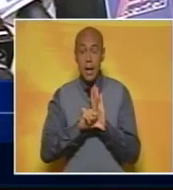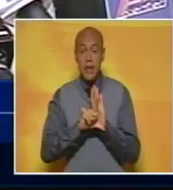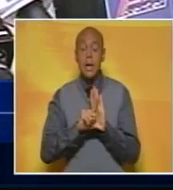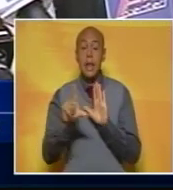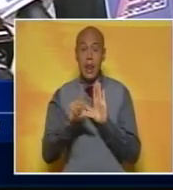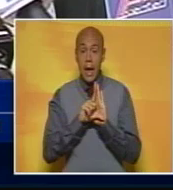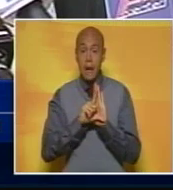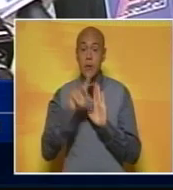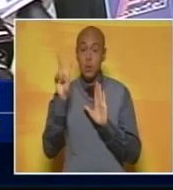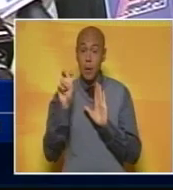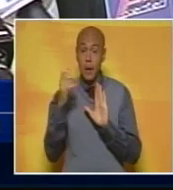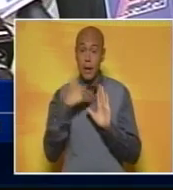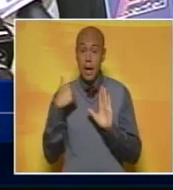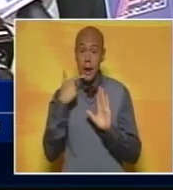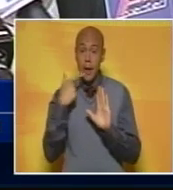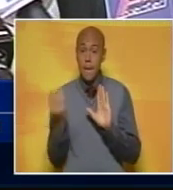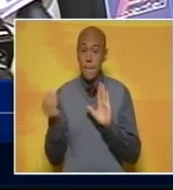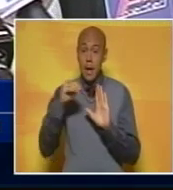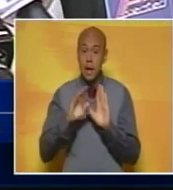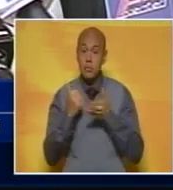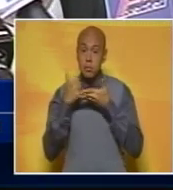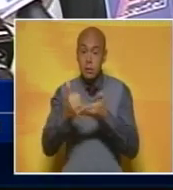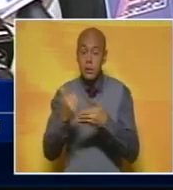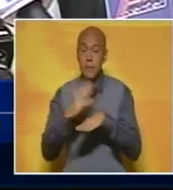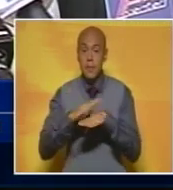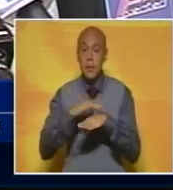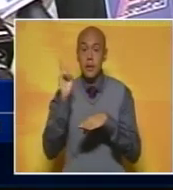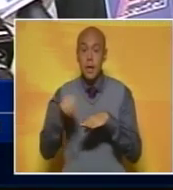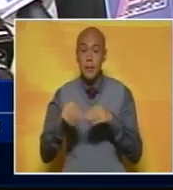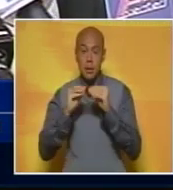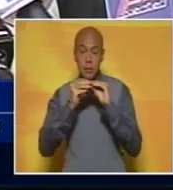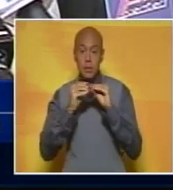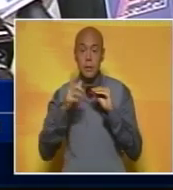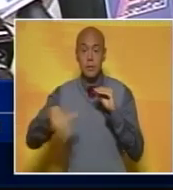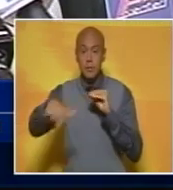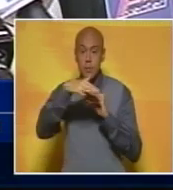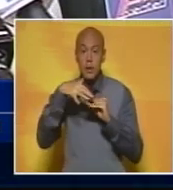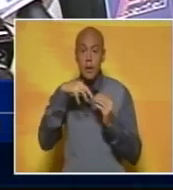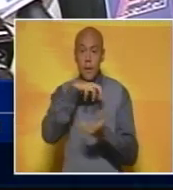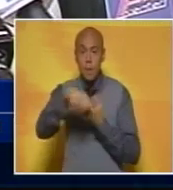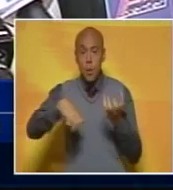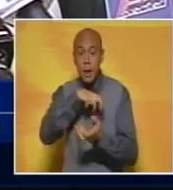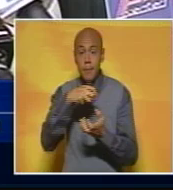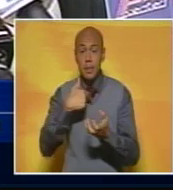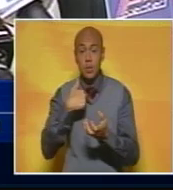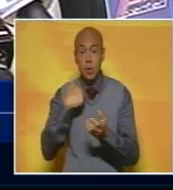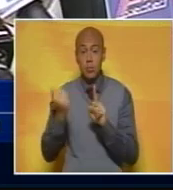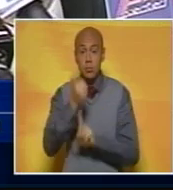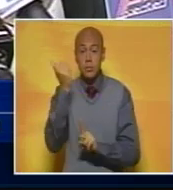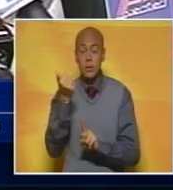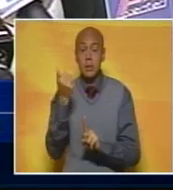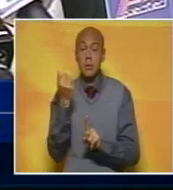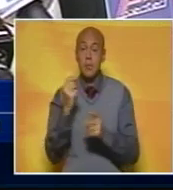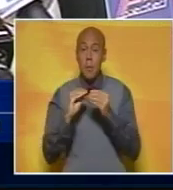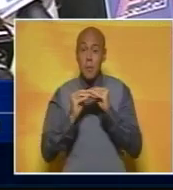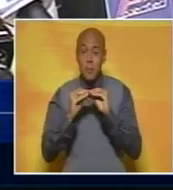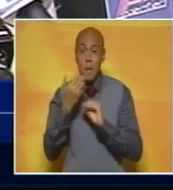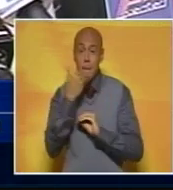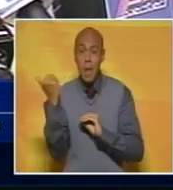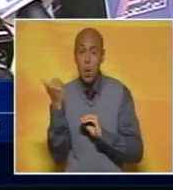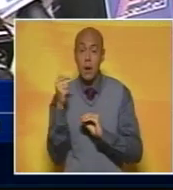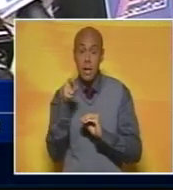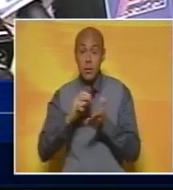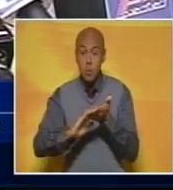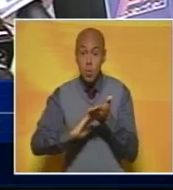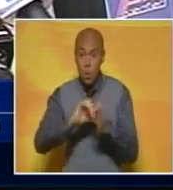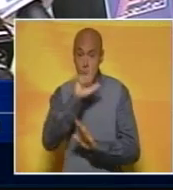Esta ley viene a potenciar y a coadyuvar esta terrible situación que nosotros estamos padeciendo, a mejorar un poco, porque no es la